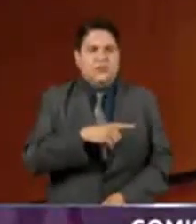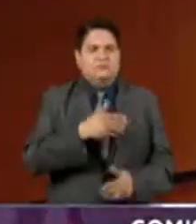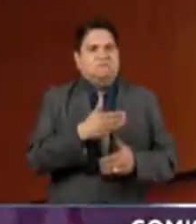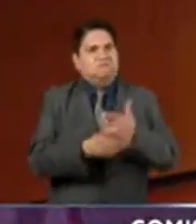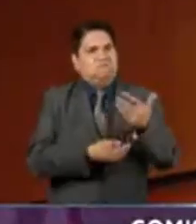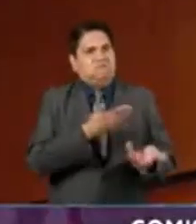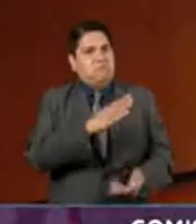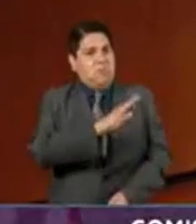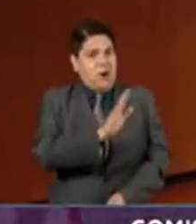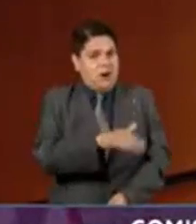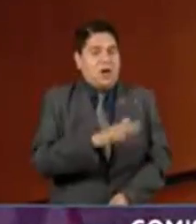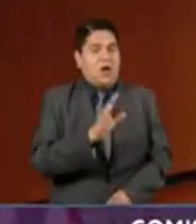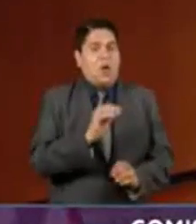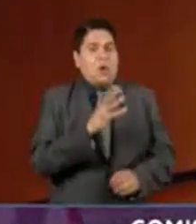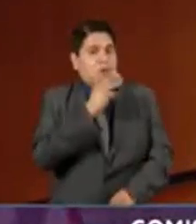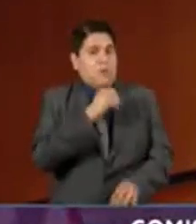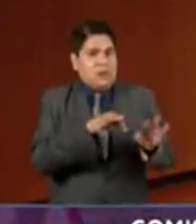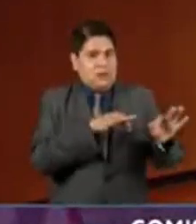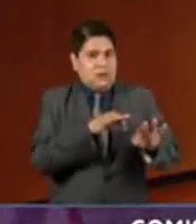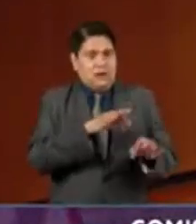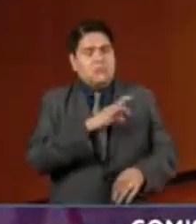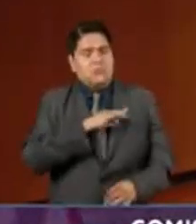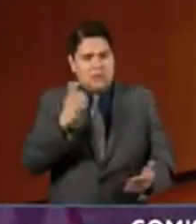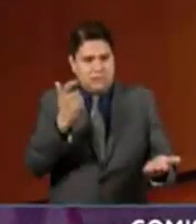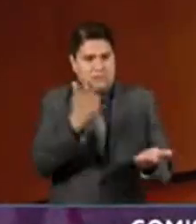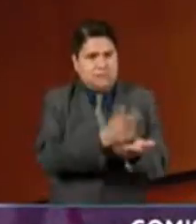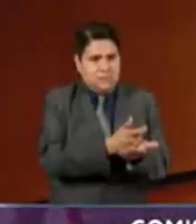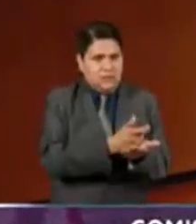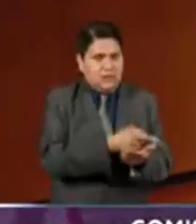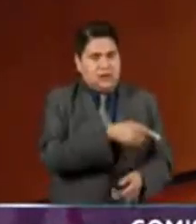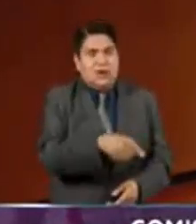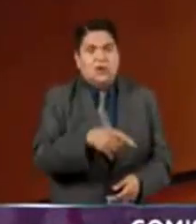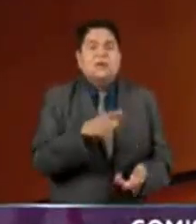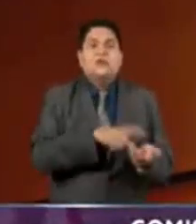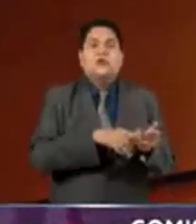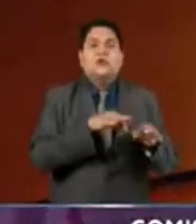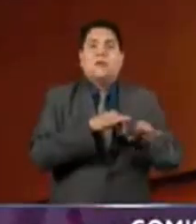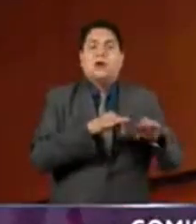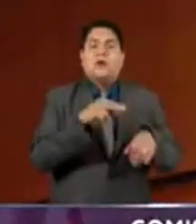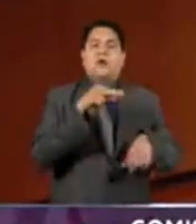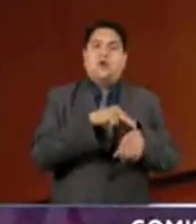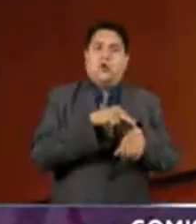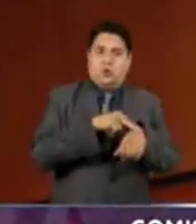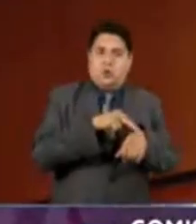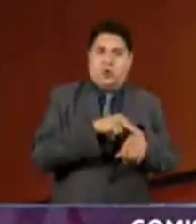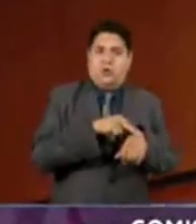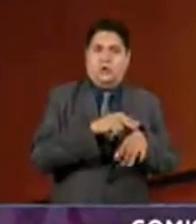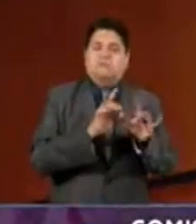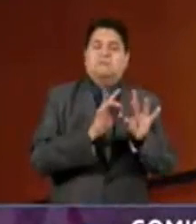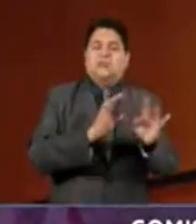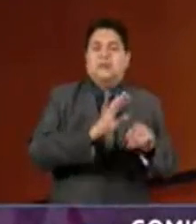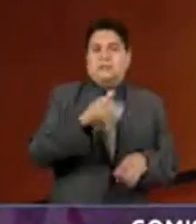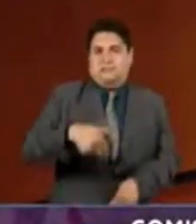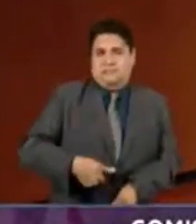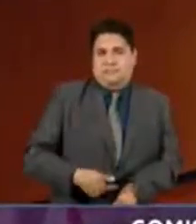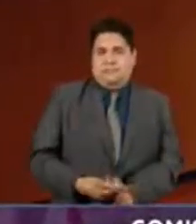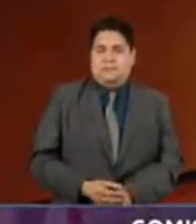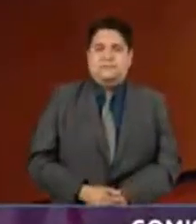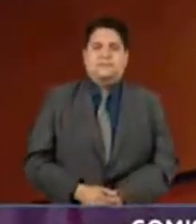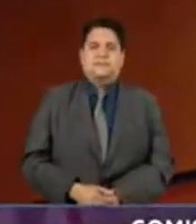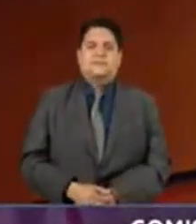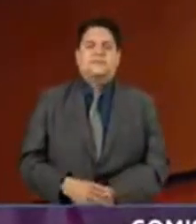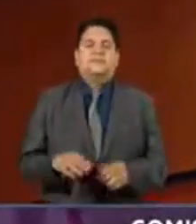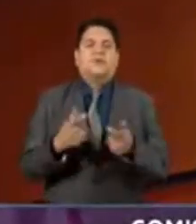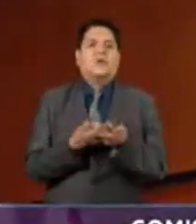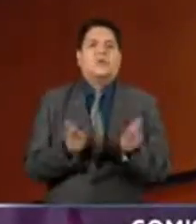o fallecimiento el personal de salud que en el desarrollo de sus labores se vea afectado. Para el Grupo